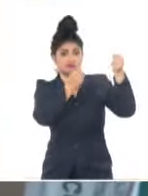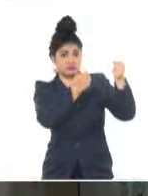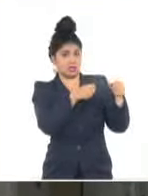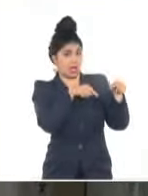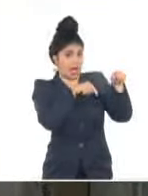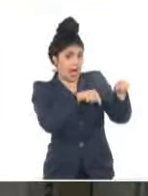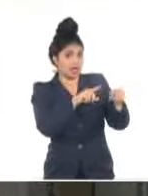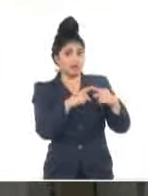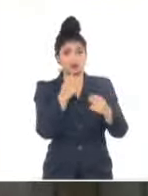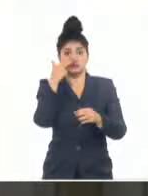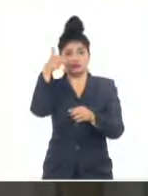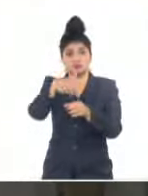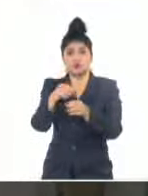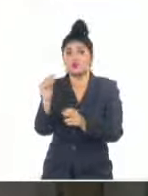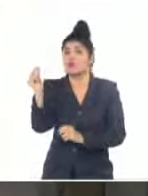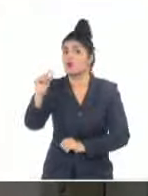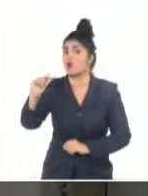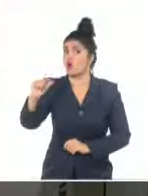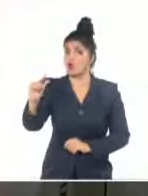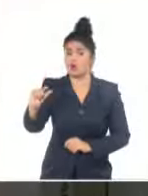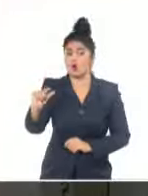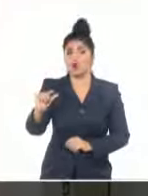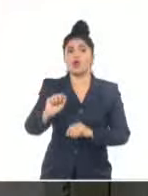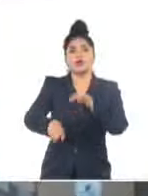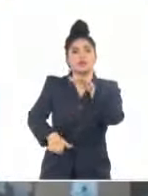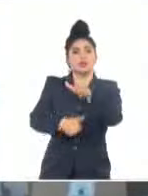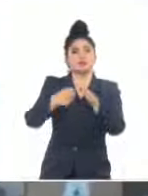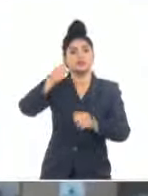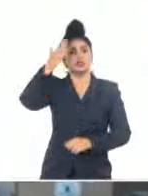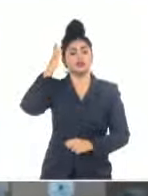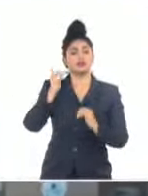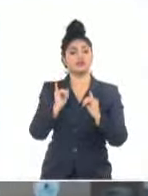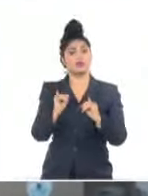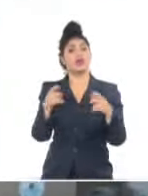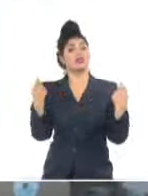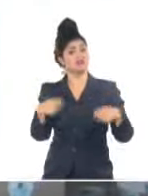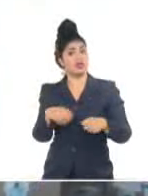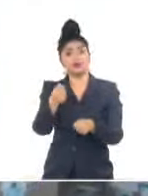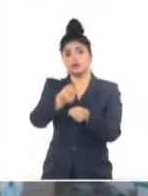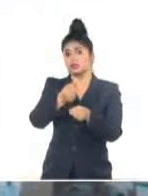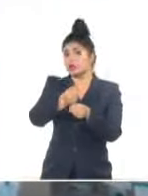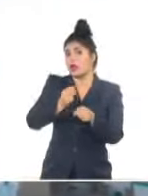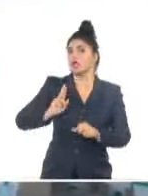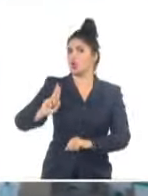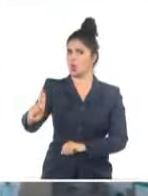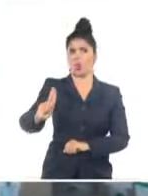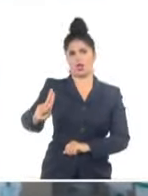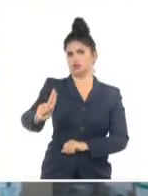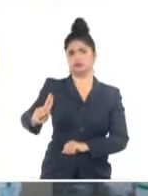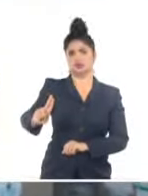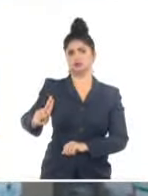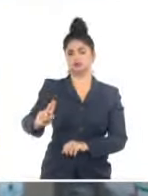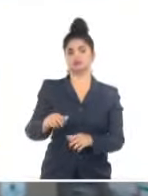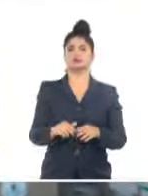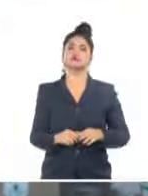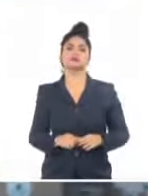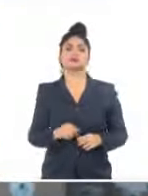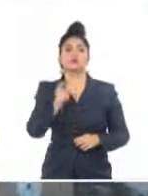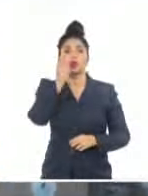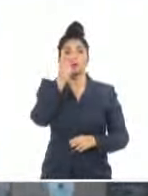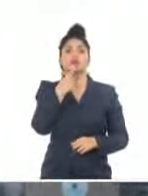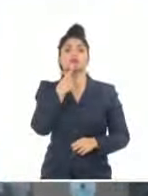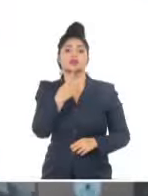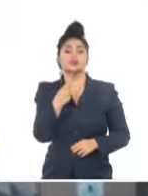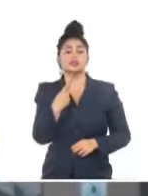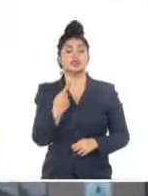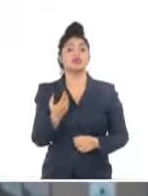la que Díaz-Canel convocó a buscar soluciones urgentes. Se está haciendo producción y que no hay transportación para sacarlo. Eso es, aquí tenemos productos